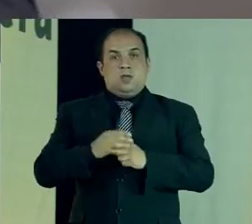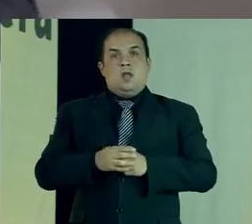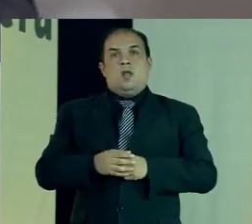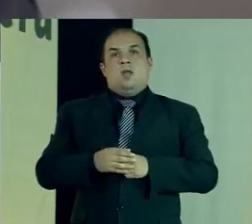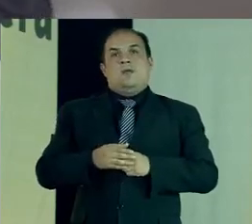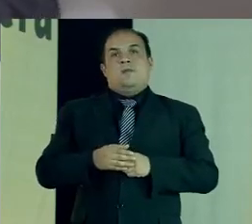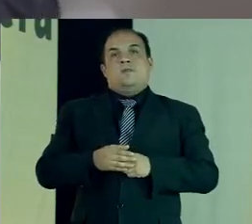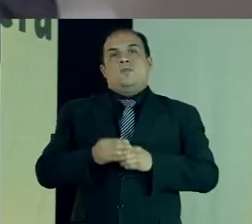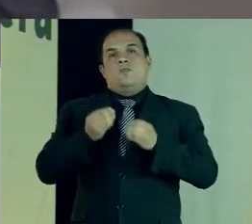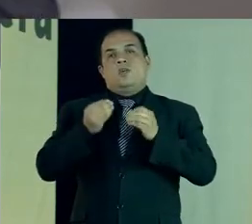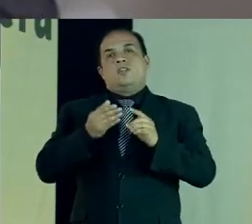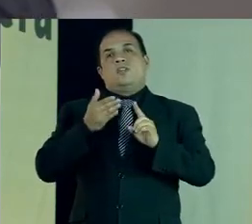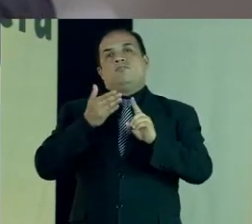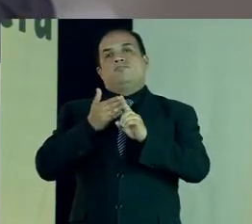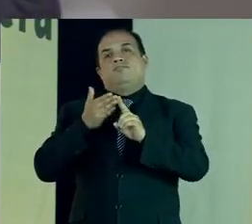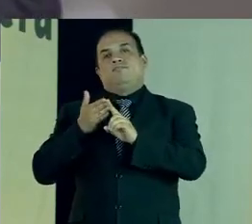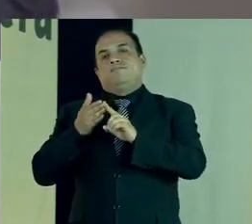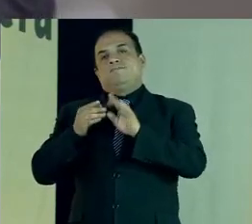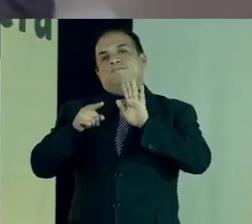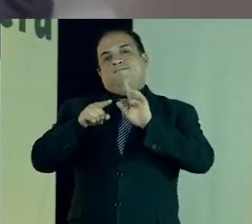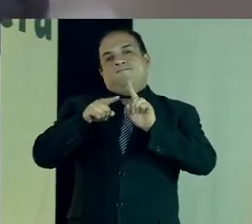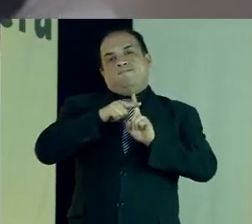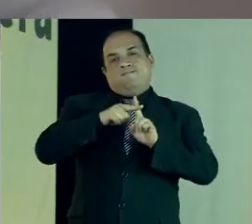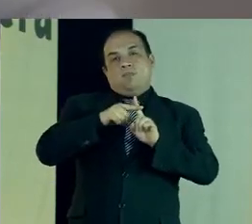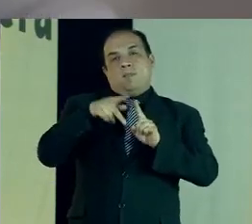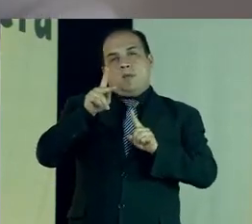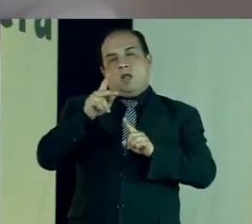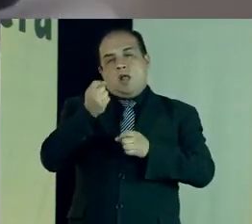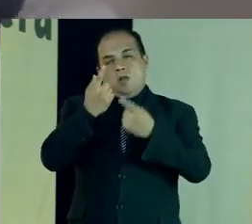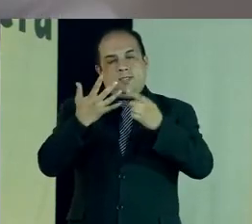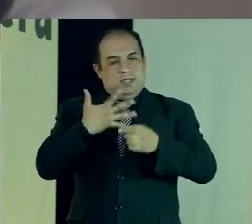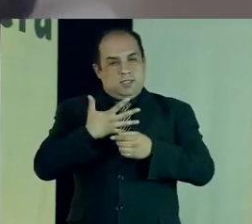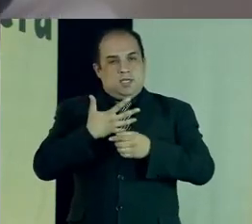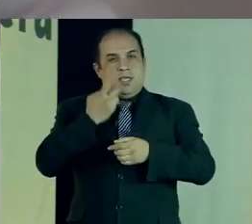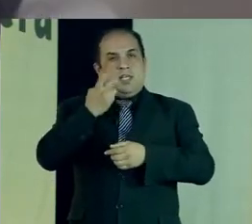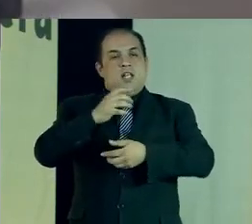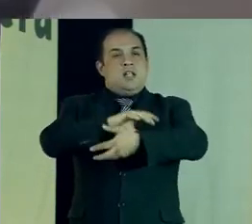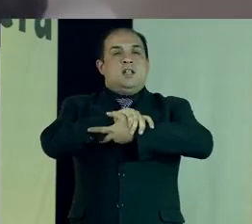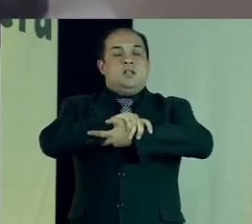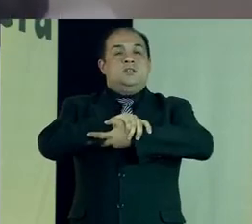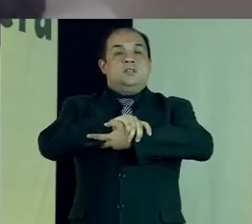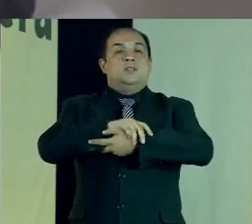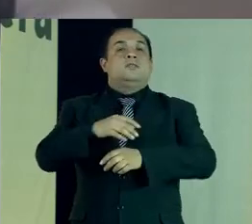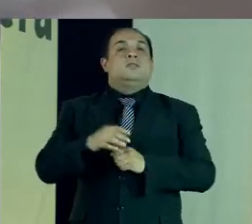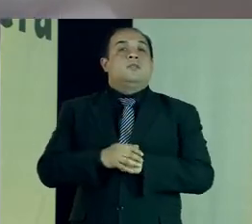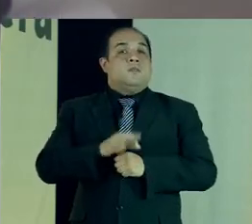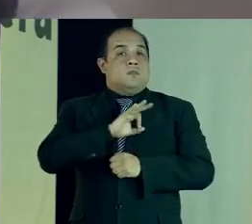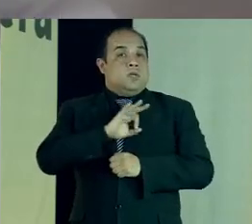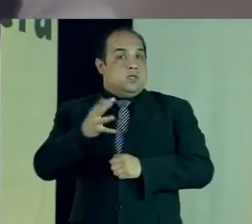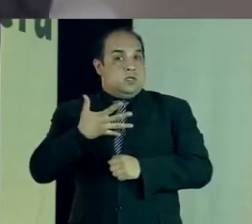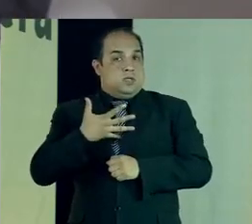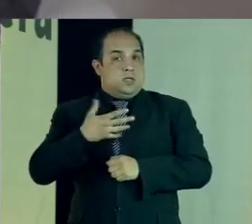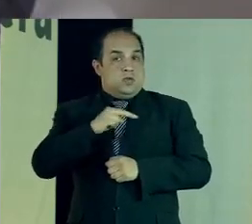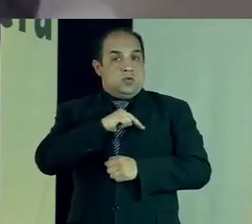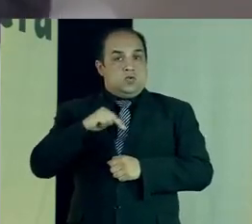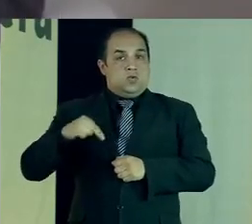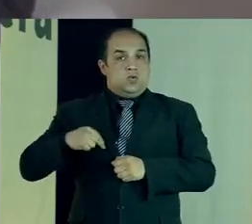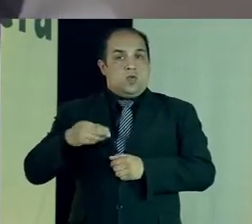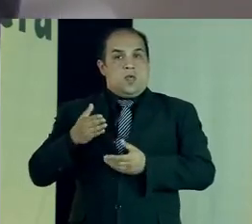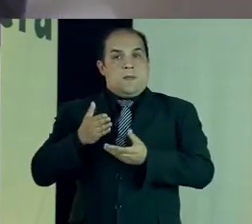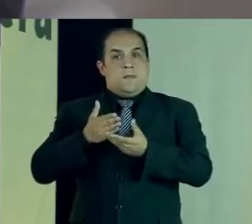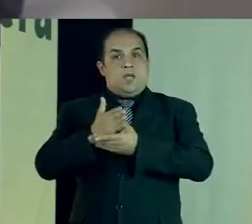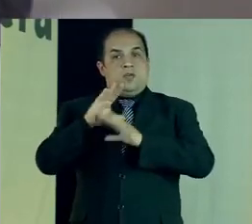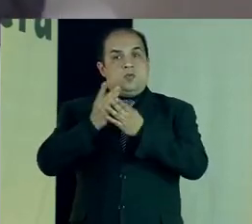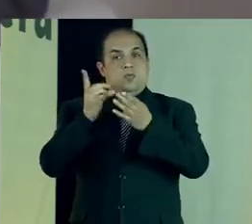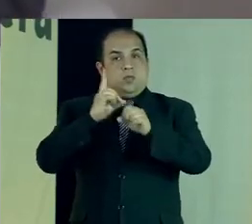positivas pero si algunas y es la sol solidaridad que se puede establecer cuando trascendemos lo comunitario